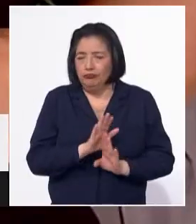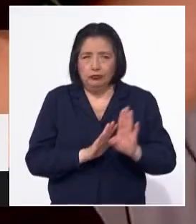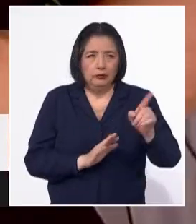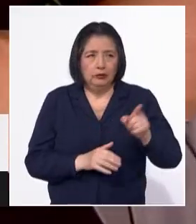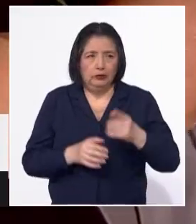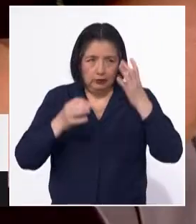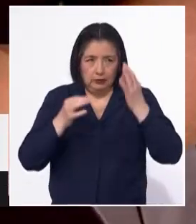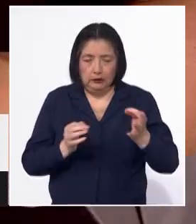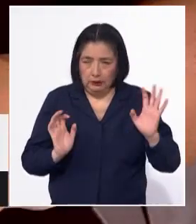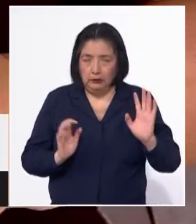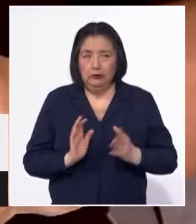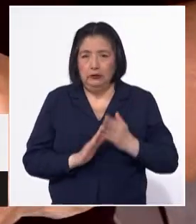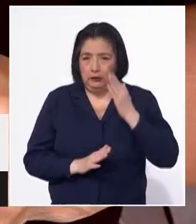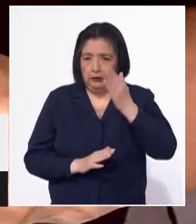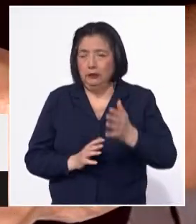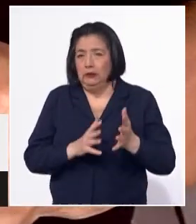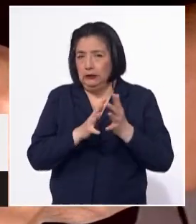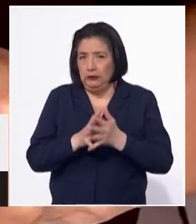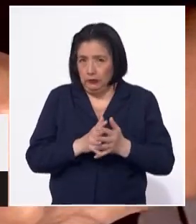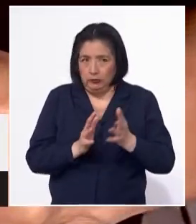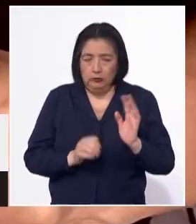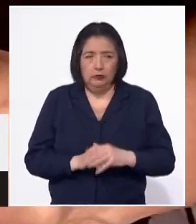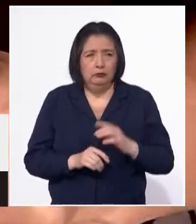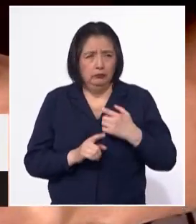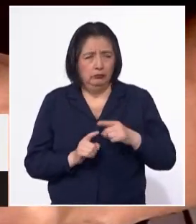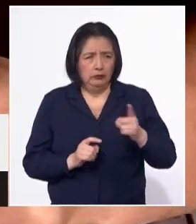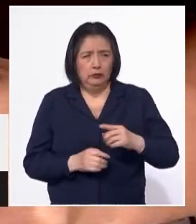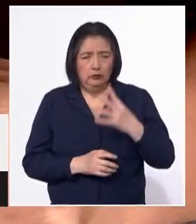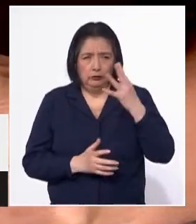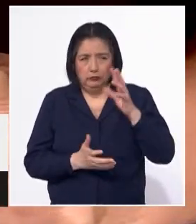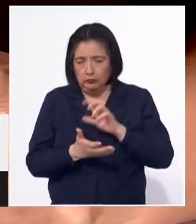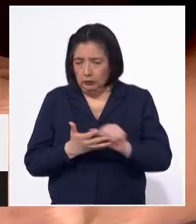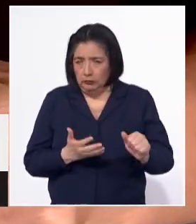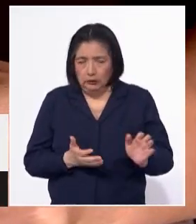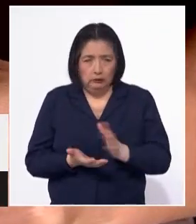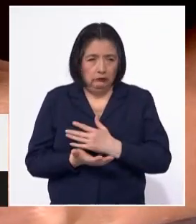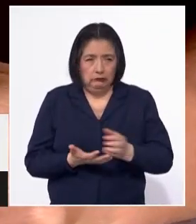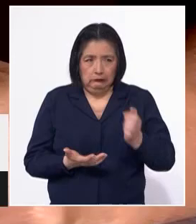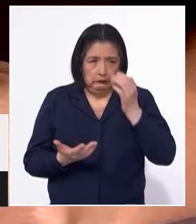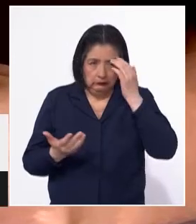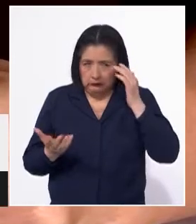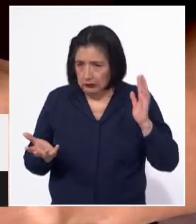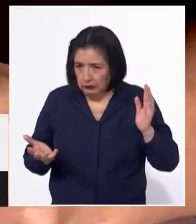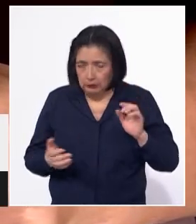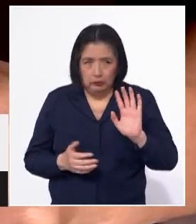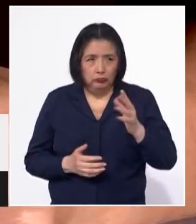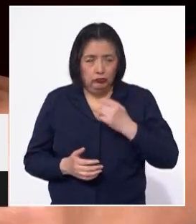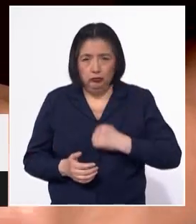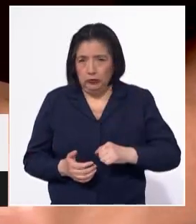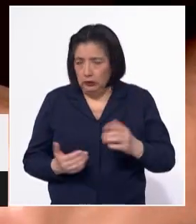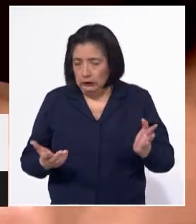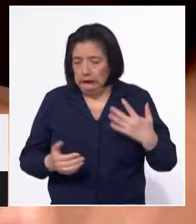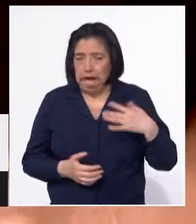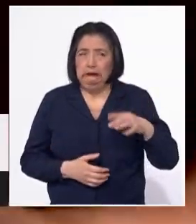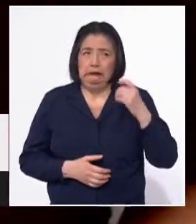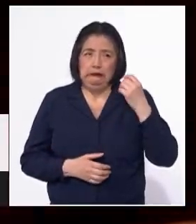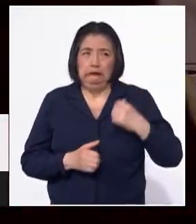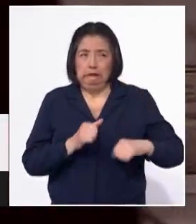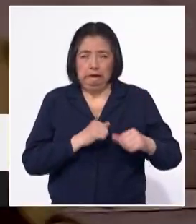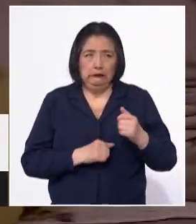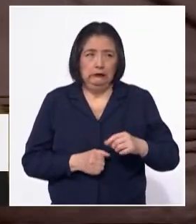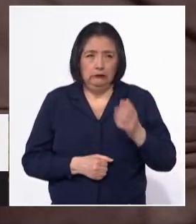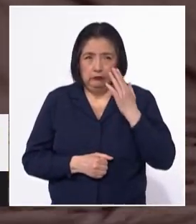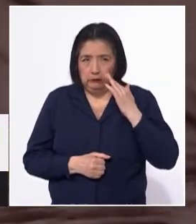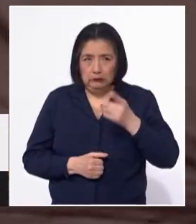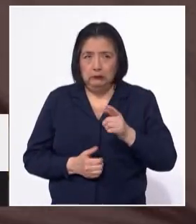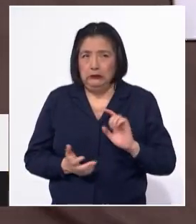ella decide irse a Estados Unidos. Pero llevan 4 meses, señora, que usted no sabe nada de su hija. Entendemos el dolor que como madre